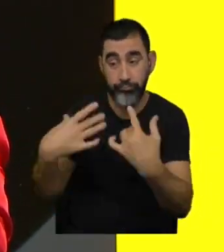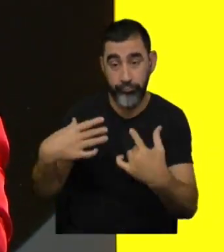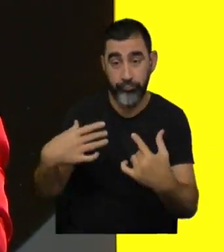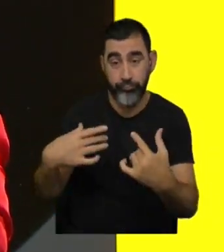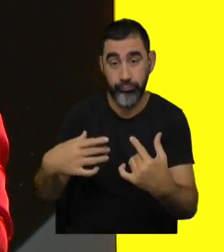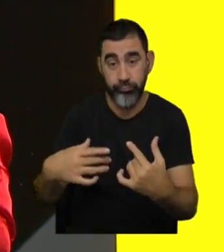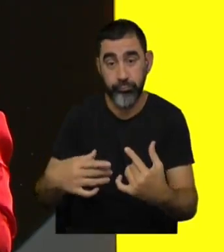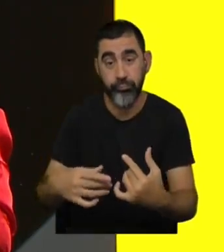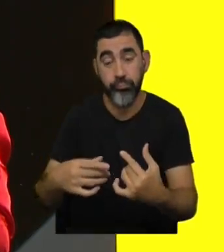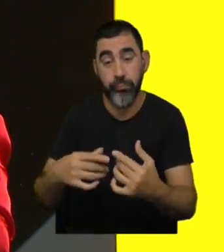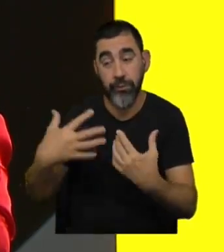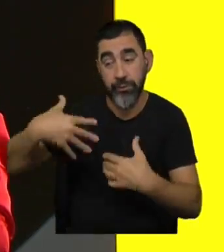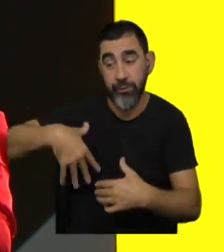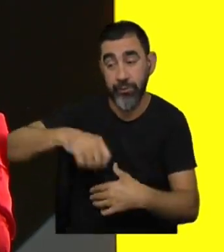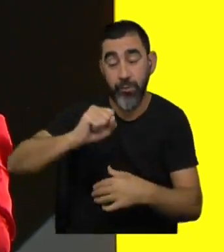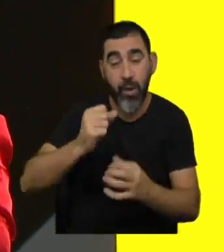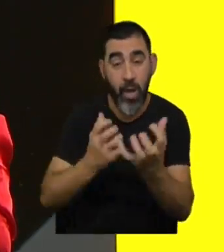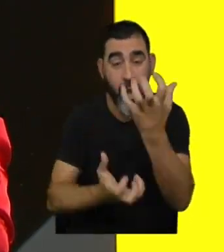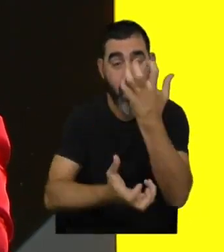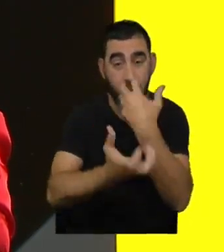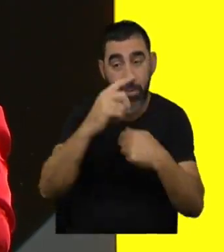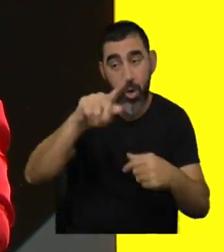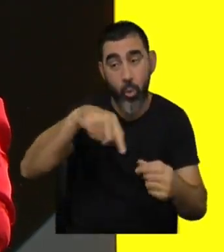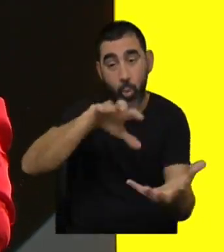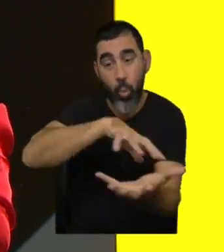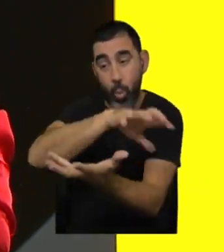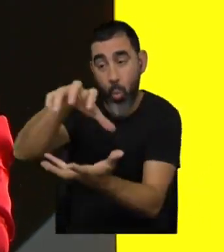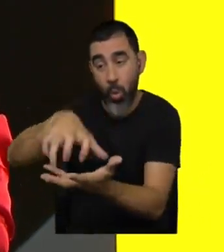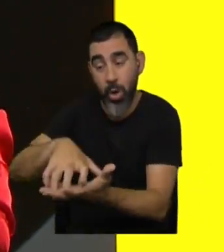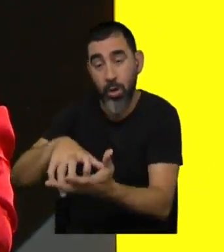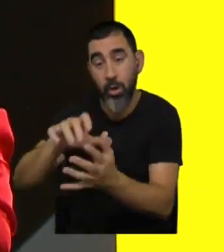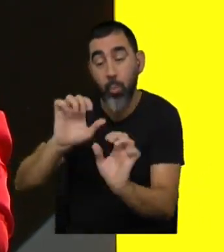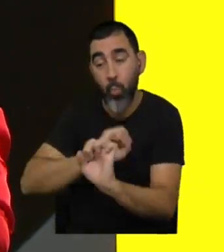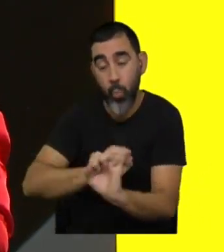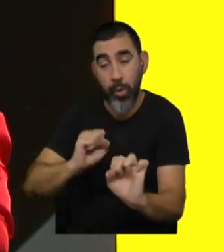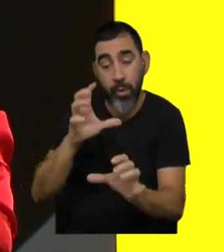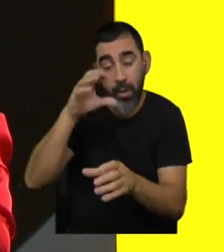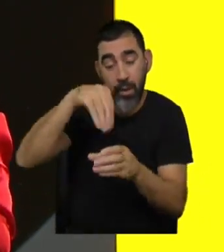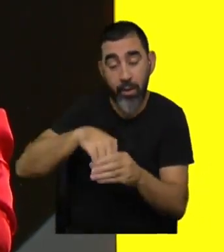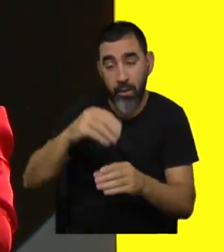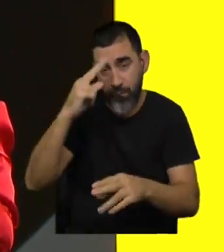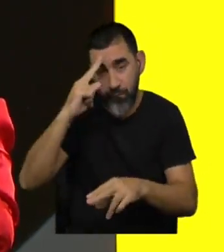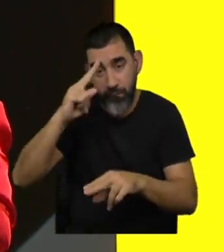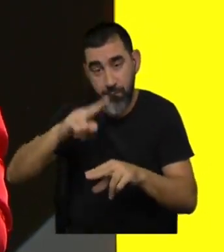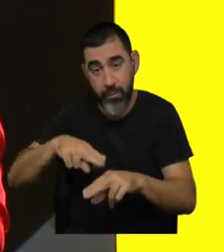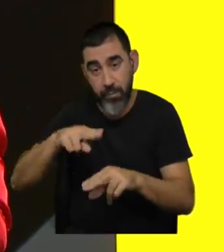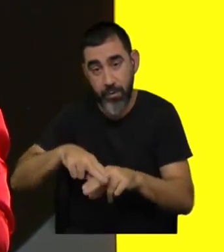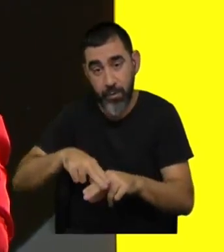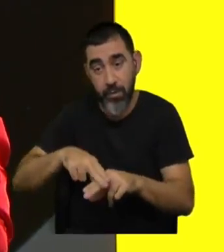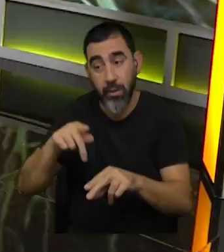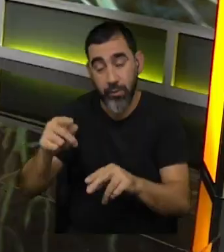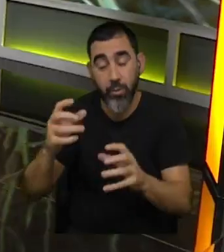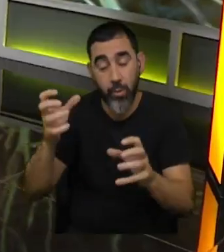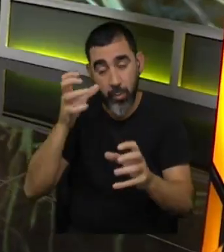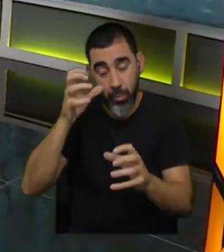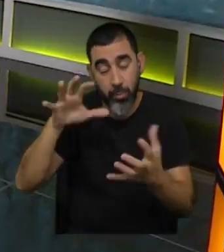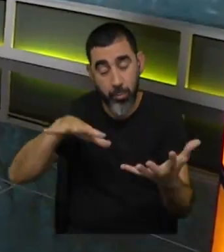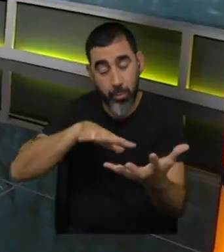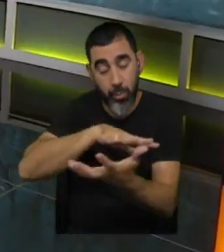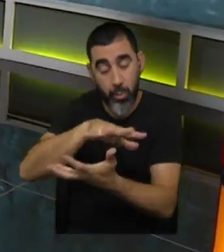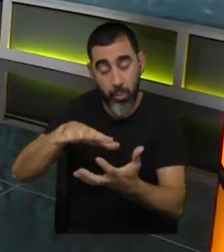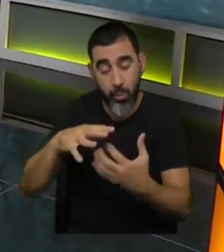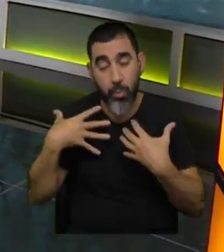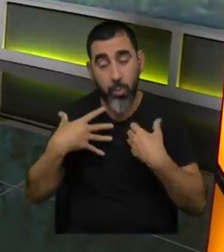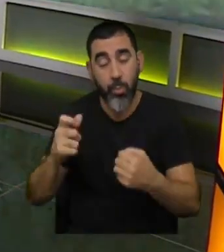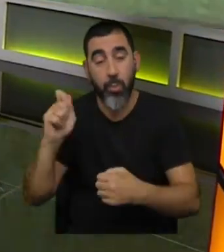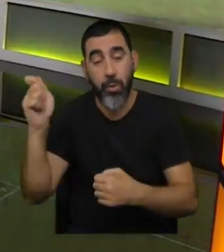el traslado de una especie hacia otro lugar puede llevar también con ella enfermedades. Y es ahí donde ya se transforma en un problema incluso de salud